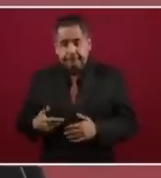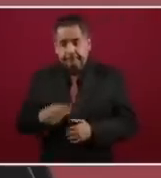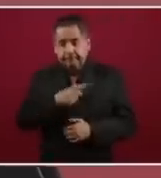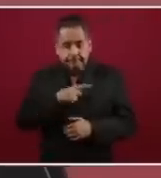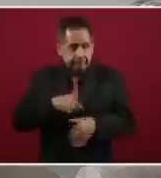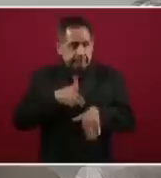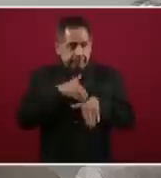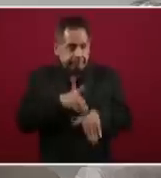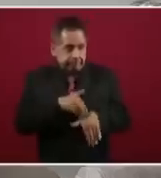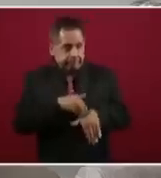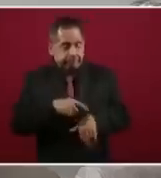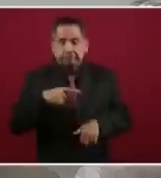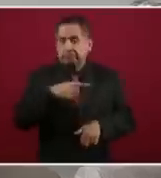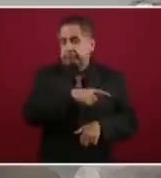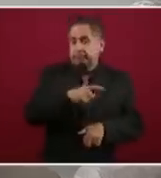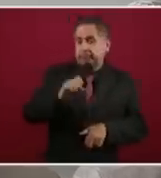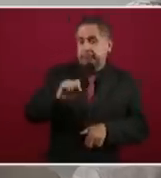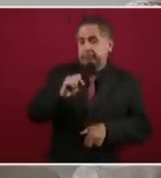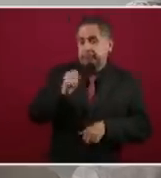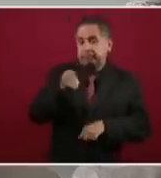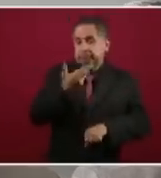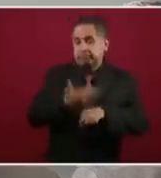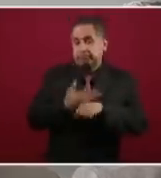hacerles caso,